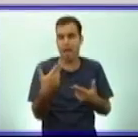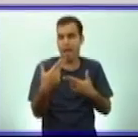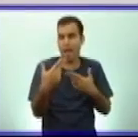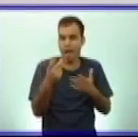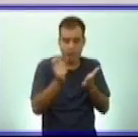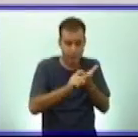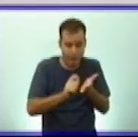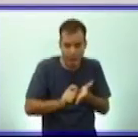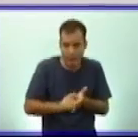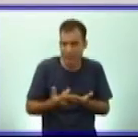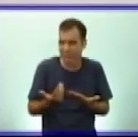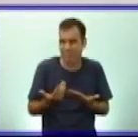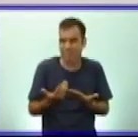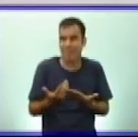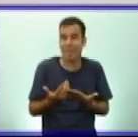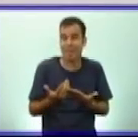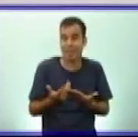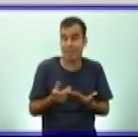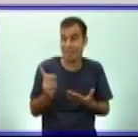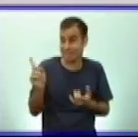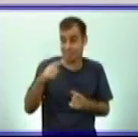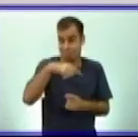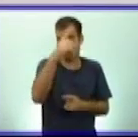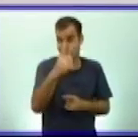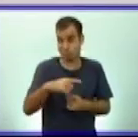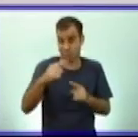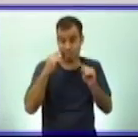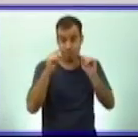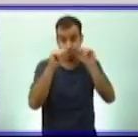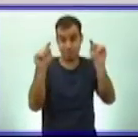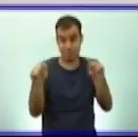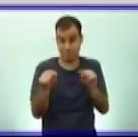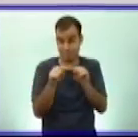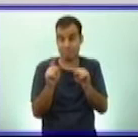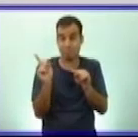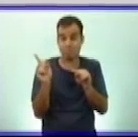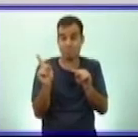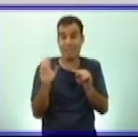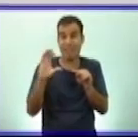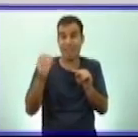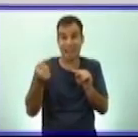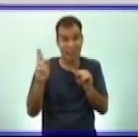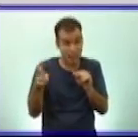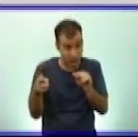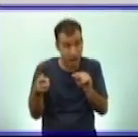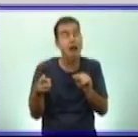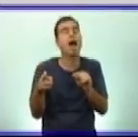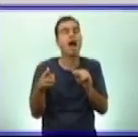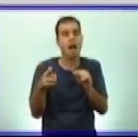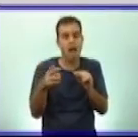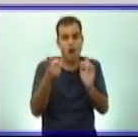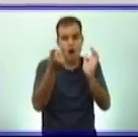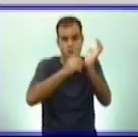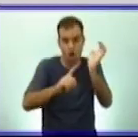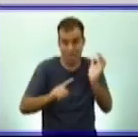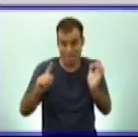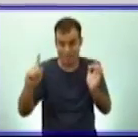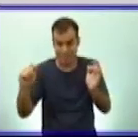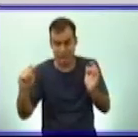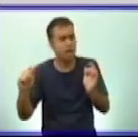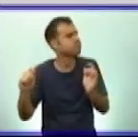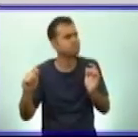el hecho de que en estos circuitos, en particular el circuito capacitivo, la corriente y la tensión no oscilan en